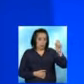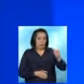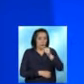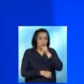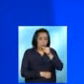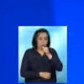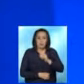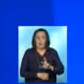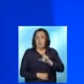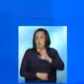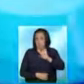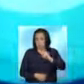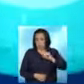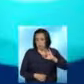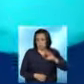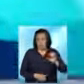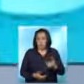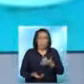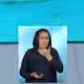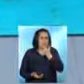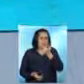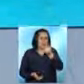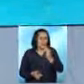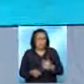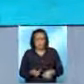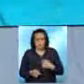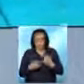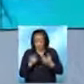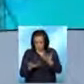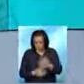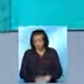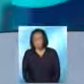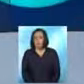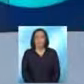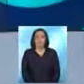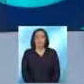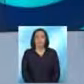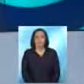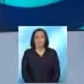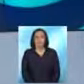compañero Christopher Acosta. ¿Cuál es la situación por allá, Christopher? Adelante, buenas tardes.